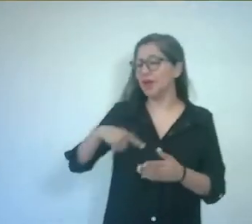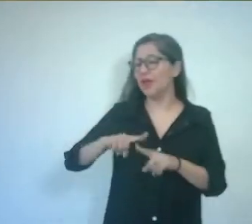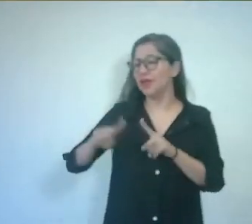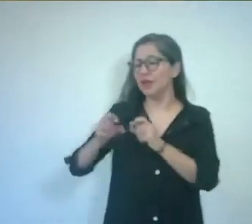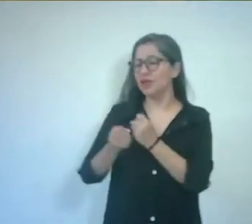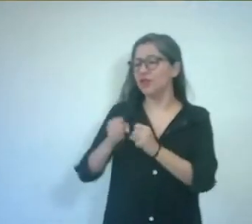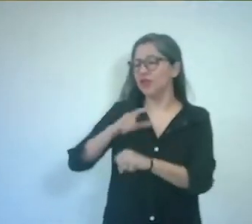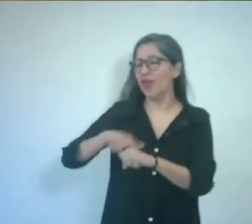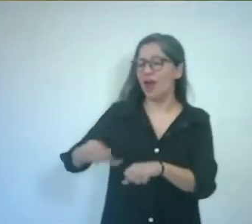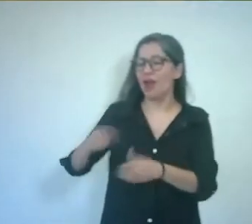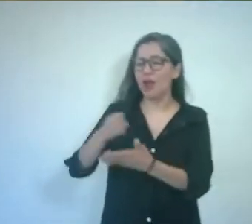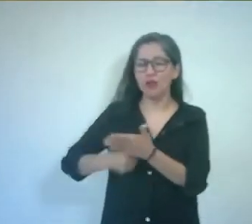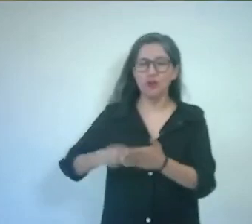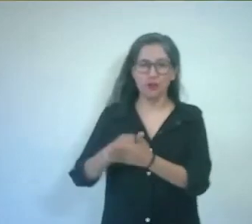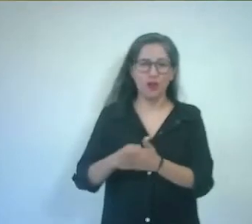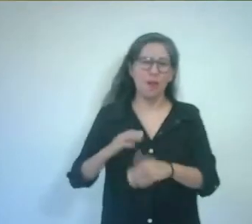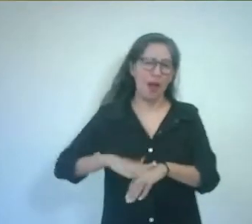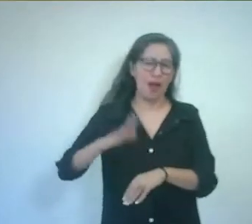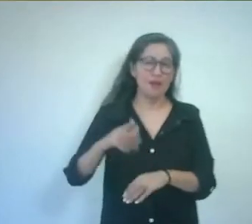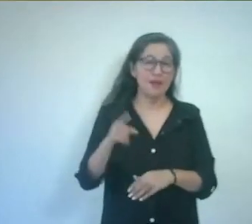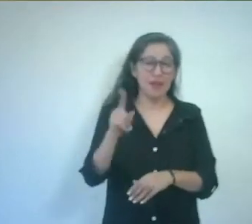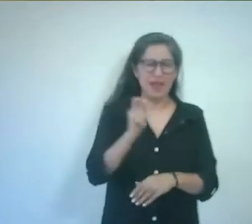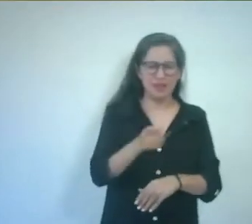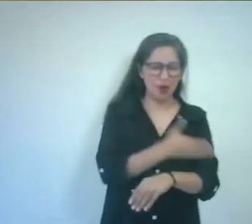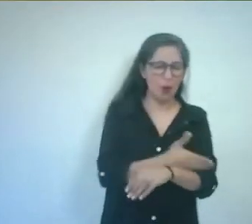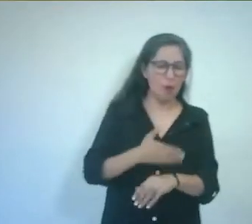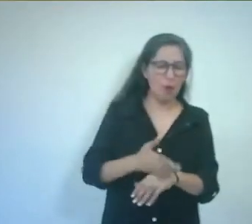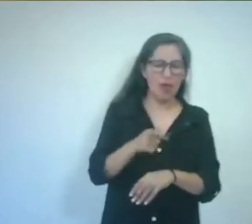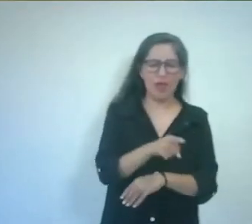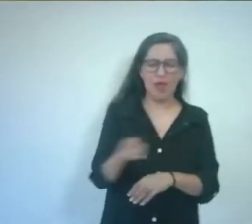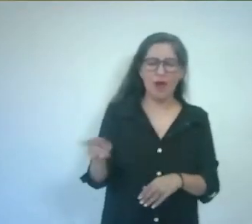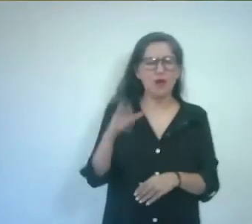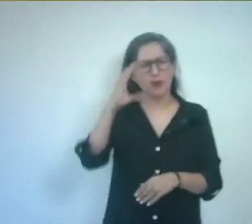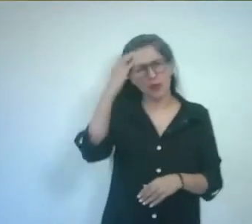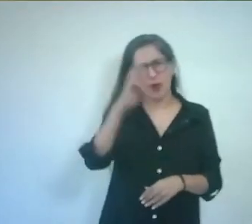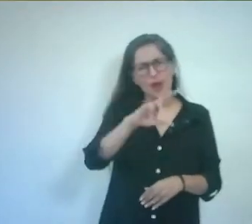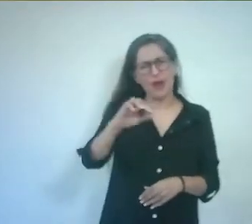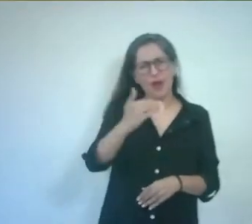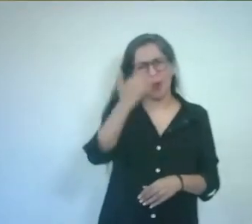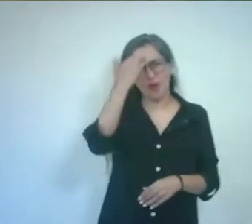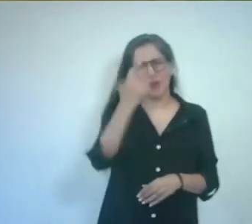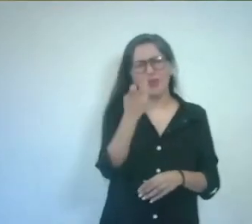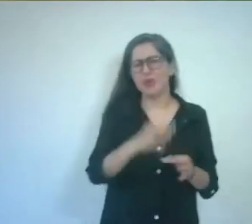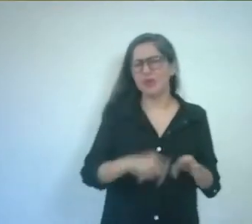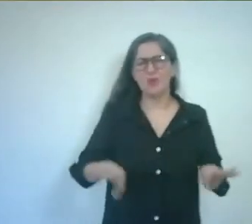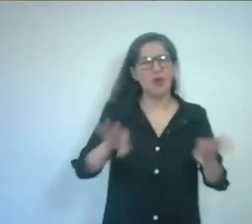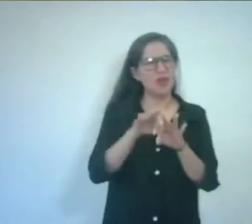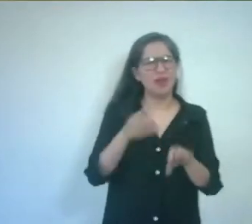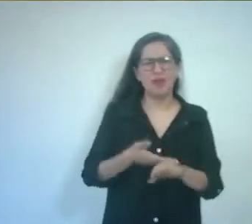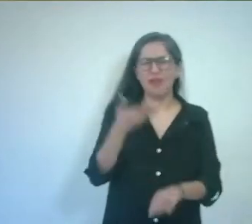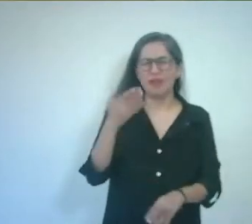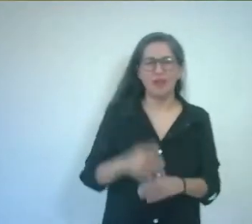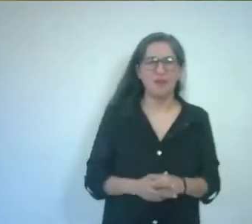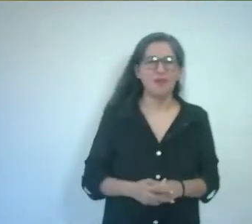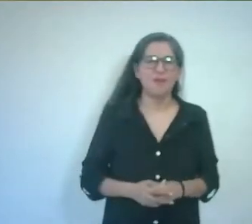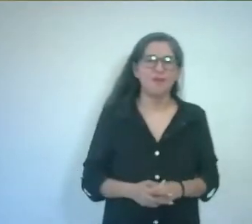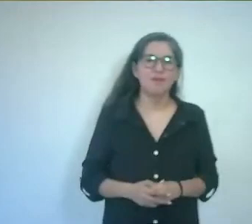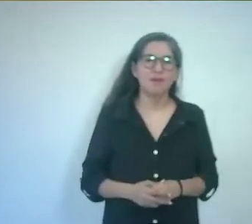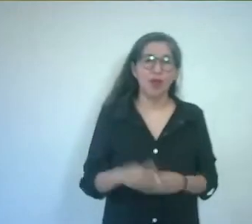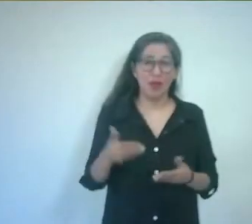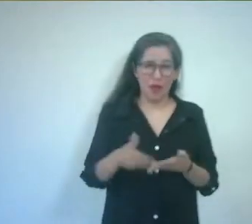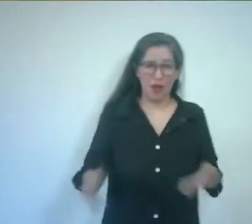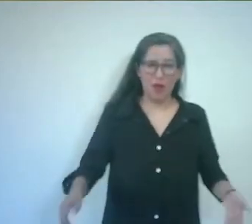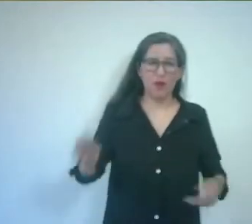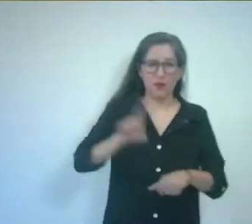las compañeras y compañeros reconozcamos que esto es de vital importancia. Que podamos hoy en día,